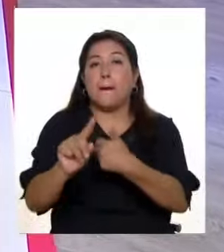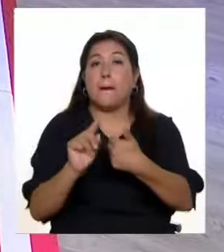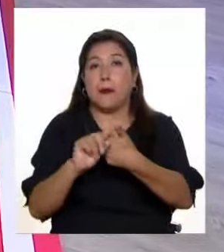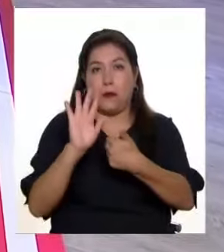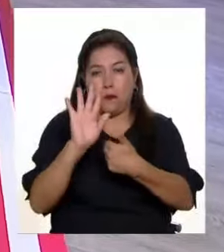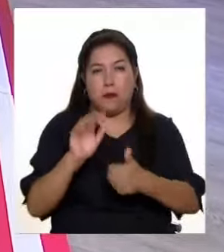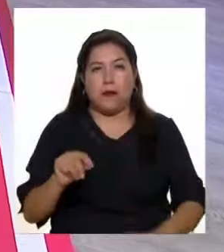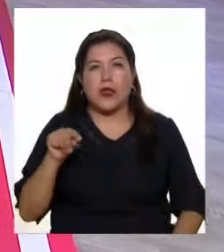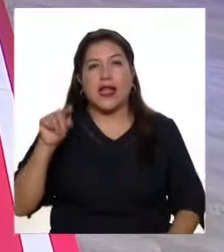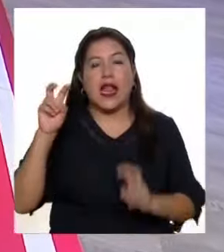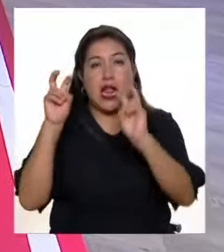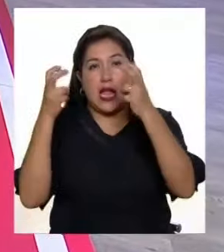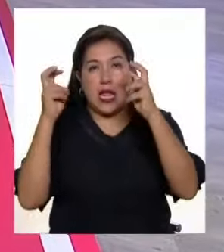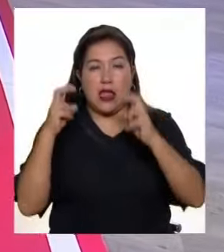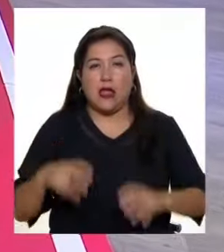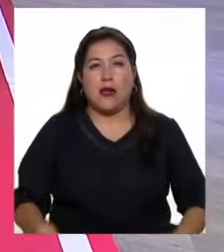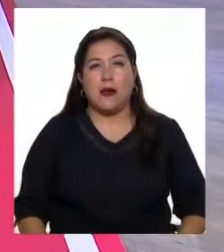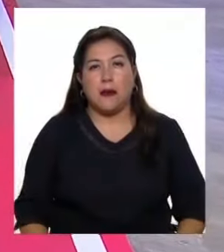tema de...